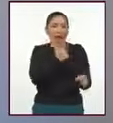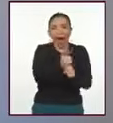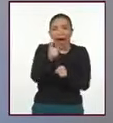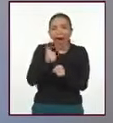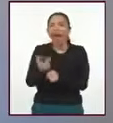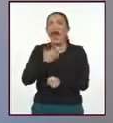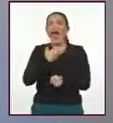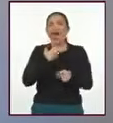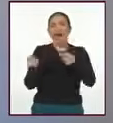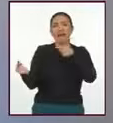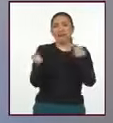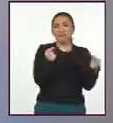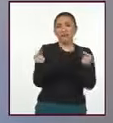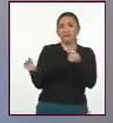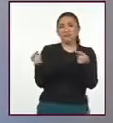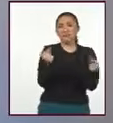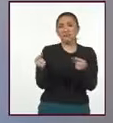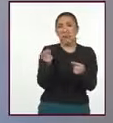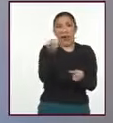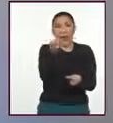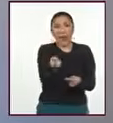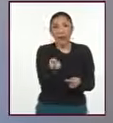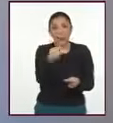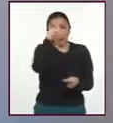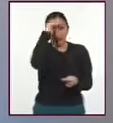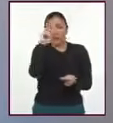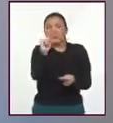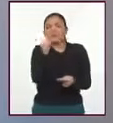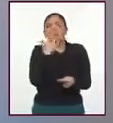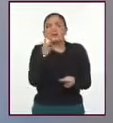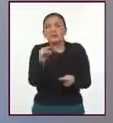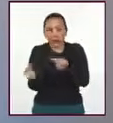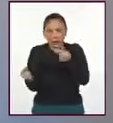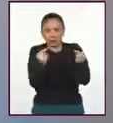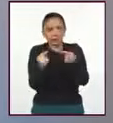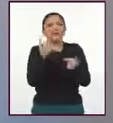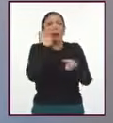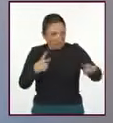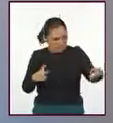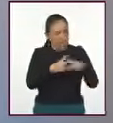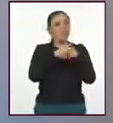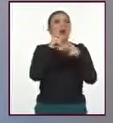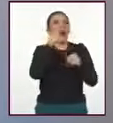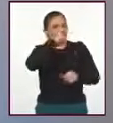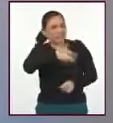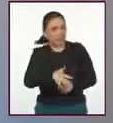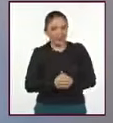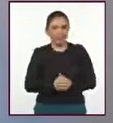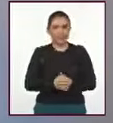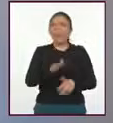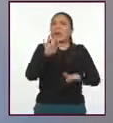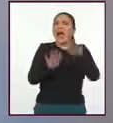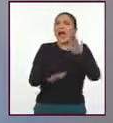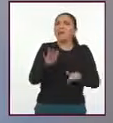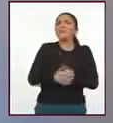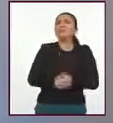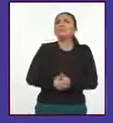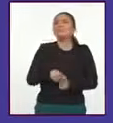diferencias y se tomen como un pretexto para tratar de agredir. Muchas veces, aunque nos veamos